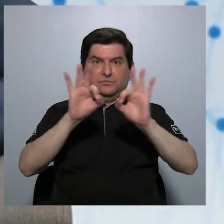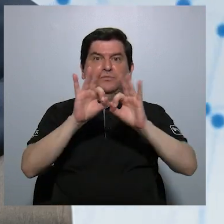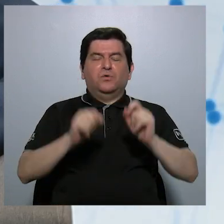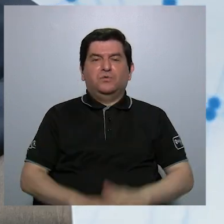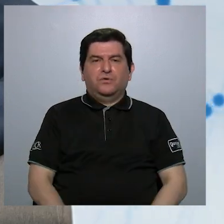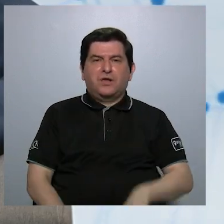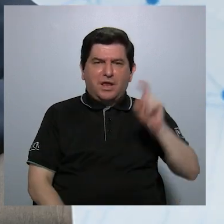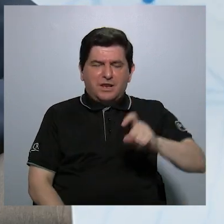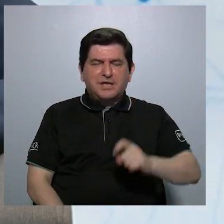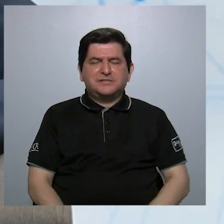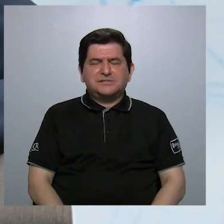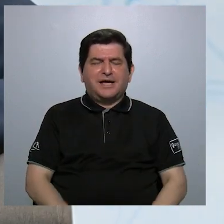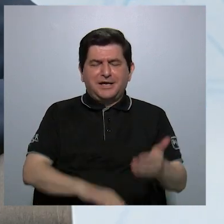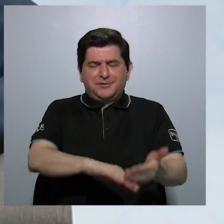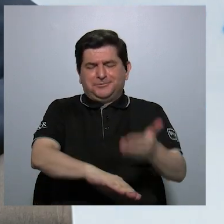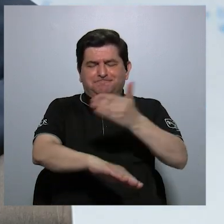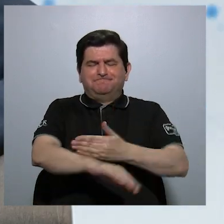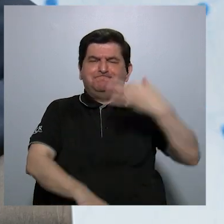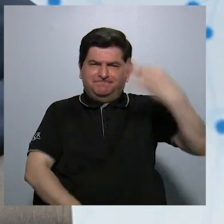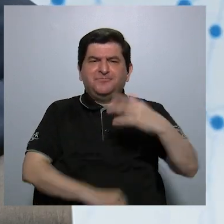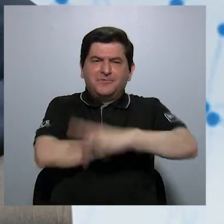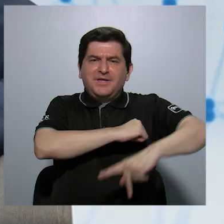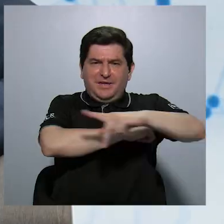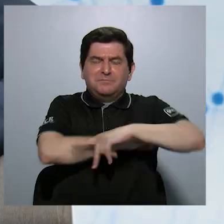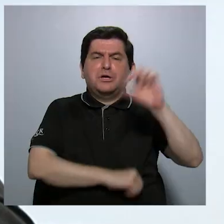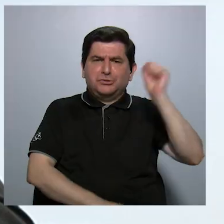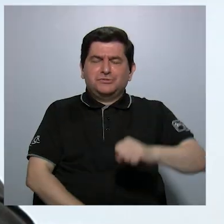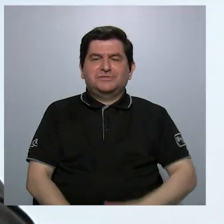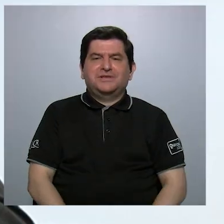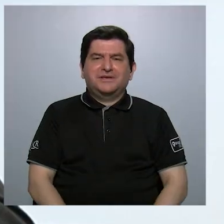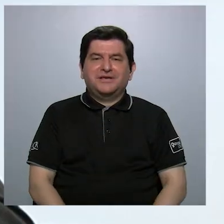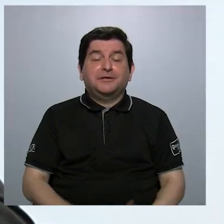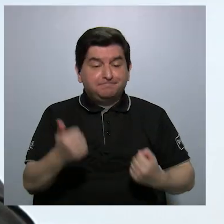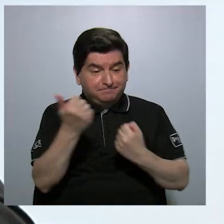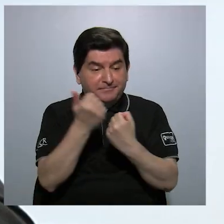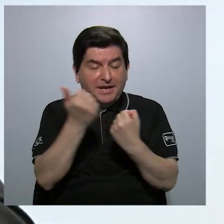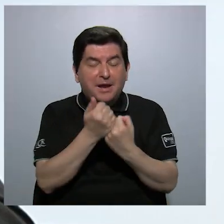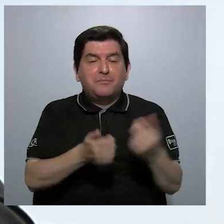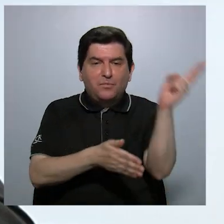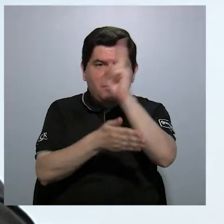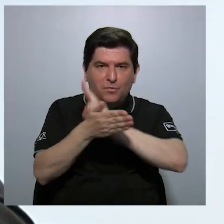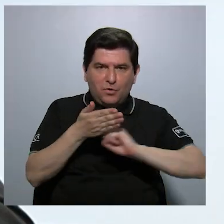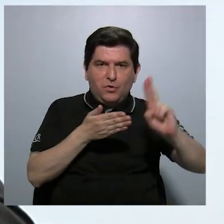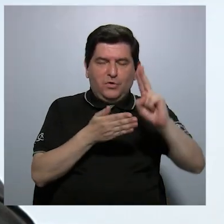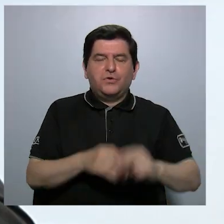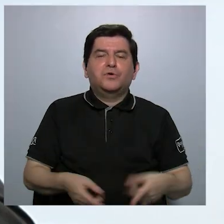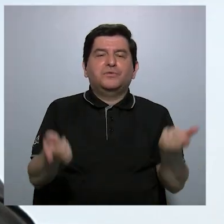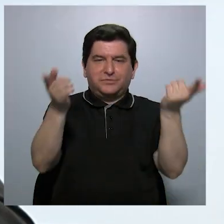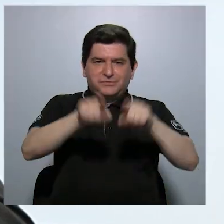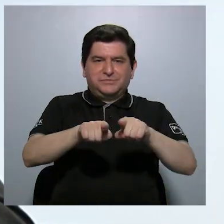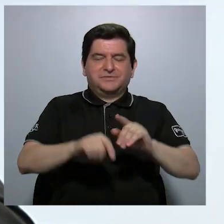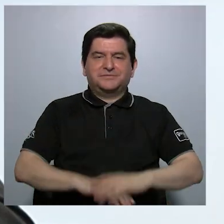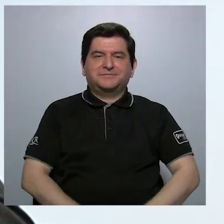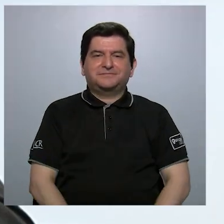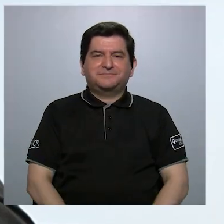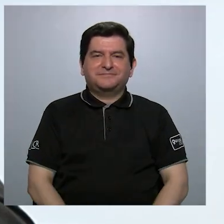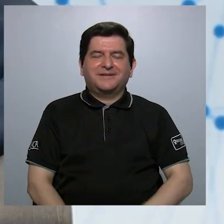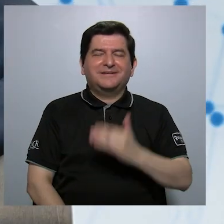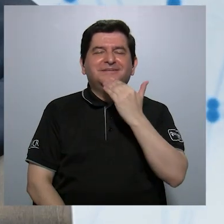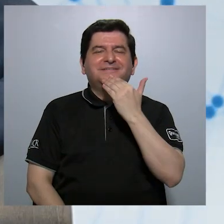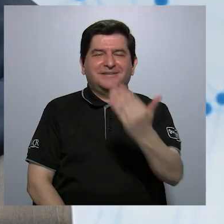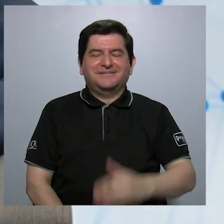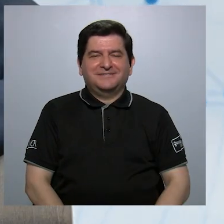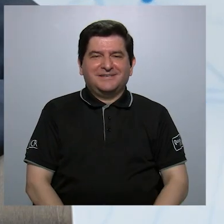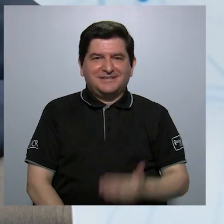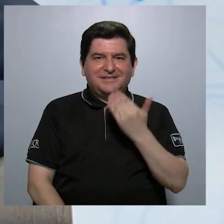importante y tenemos que dar ese paso firme en nuestro país. Claro que sí, y un gran apoyo desde la academia para que eso ocurra.